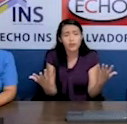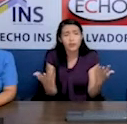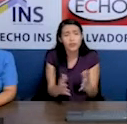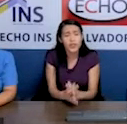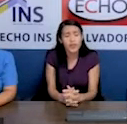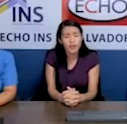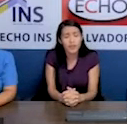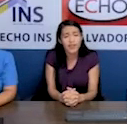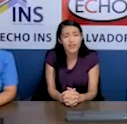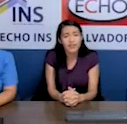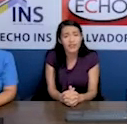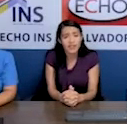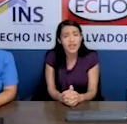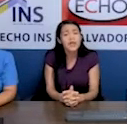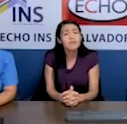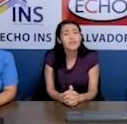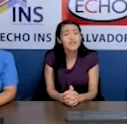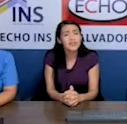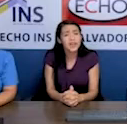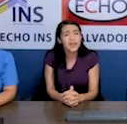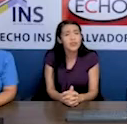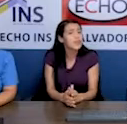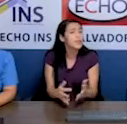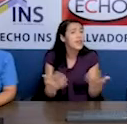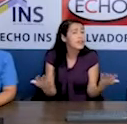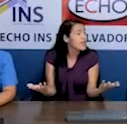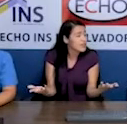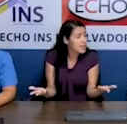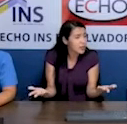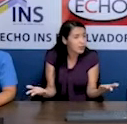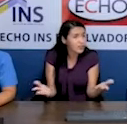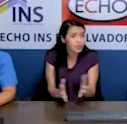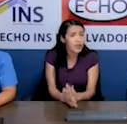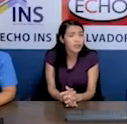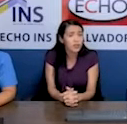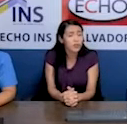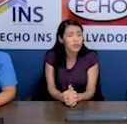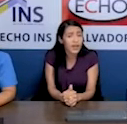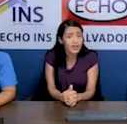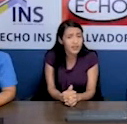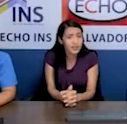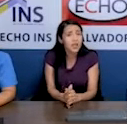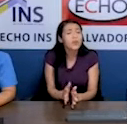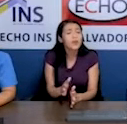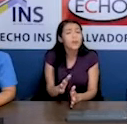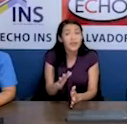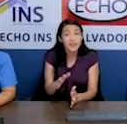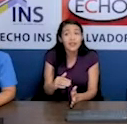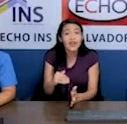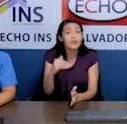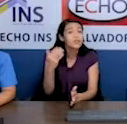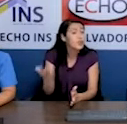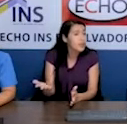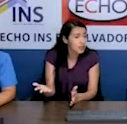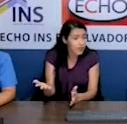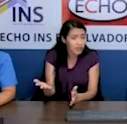debido a algunas enfermedades de base, va a ser necesario determinar niveles séricos de ciertos anticonvulsivantes, porque puede